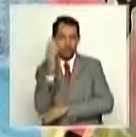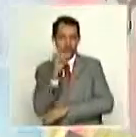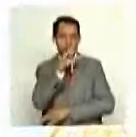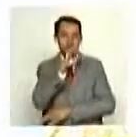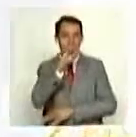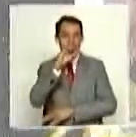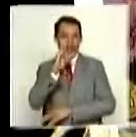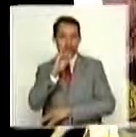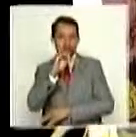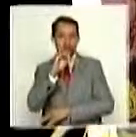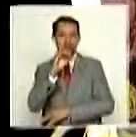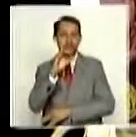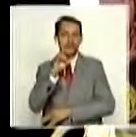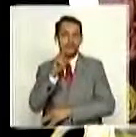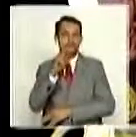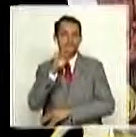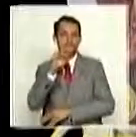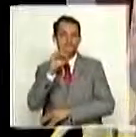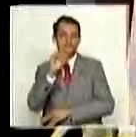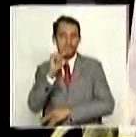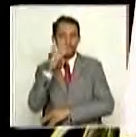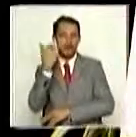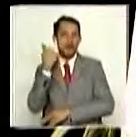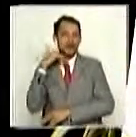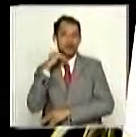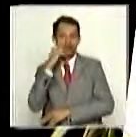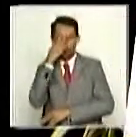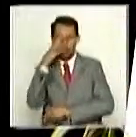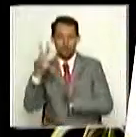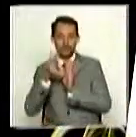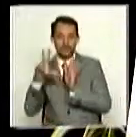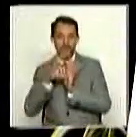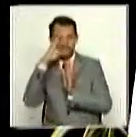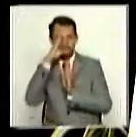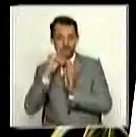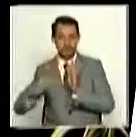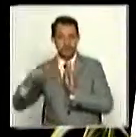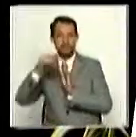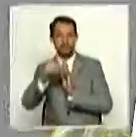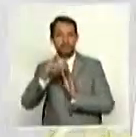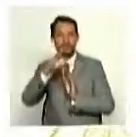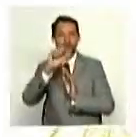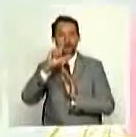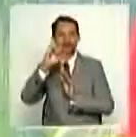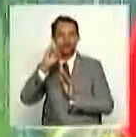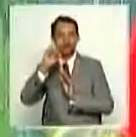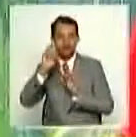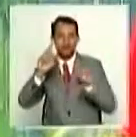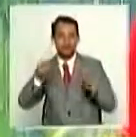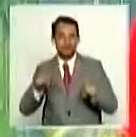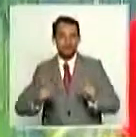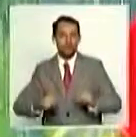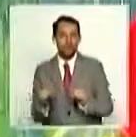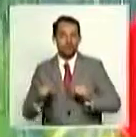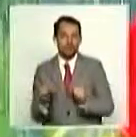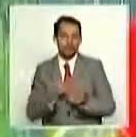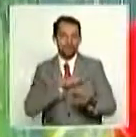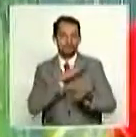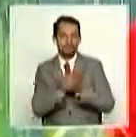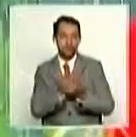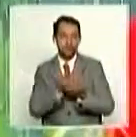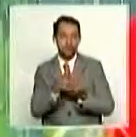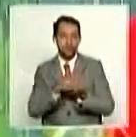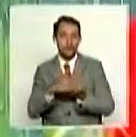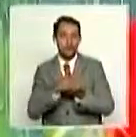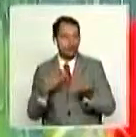el tradicional en Armenia frente a la Lotería del Quindío y en el Centro Comercial Calima, ahora también estamos en Bogotá. Sí, en Bogotá encuentra con